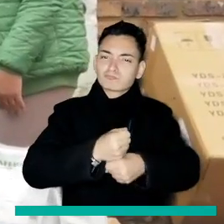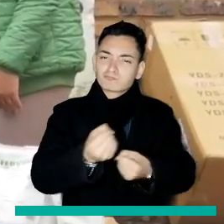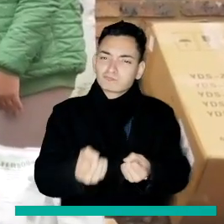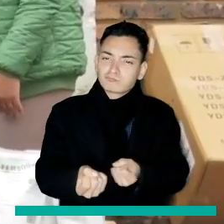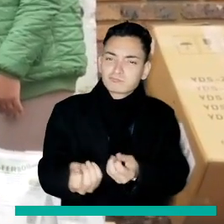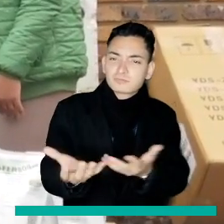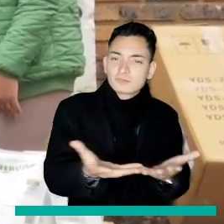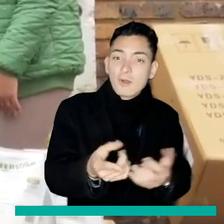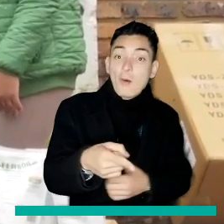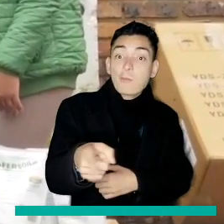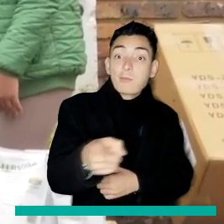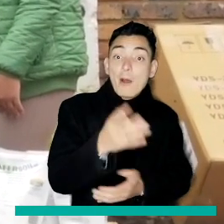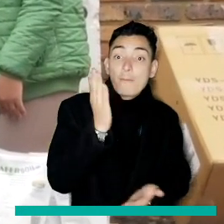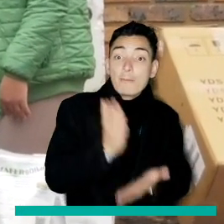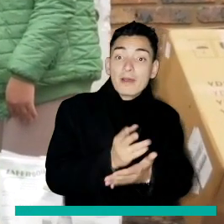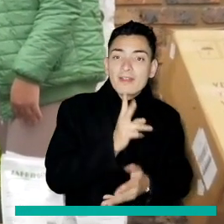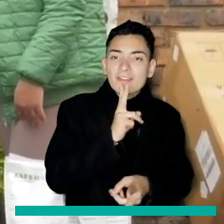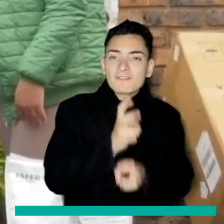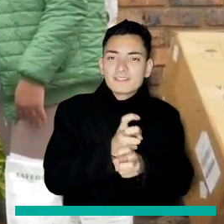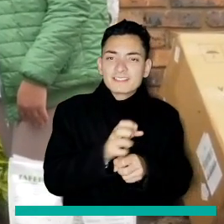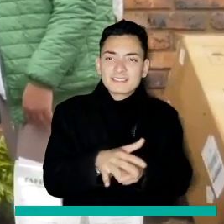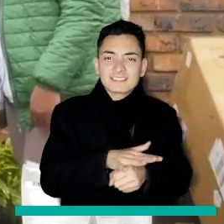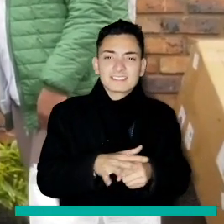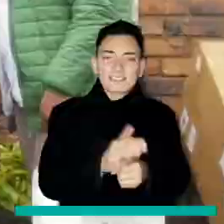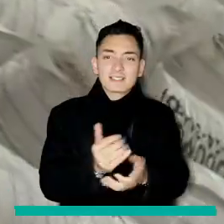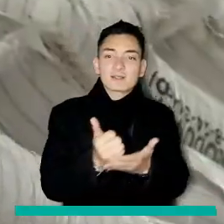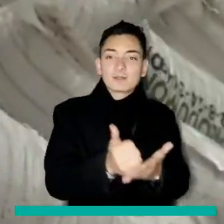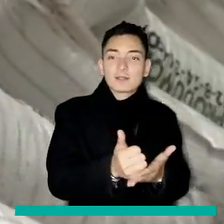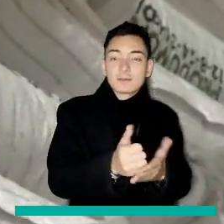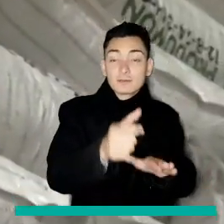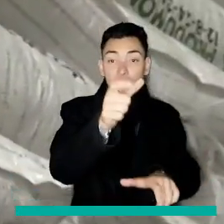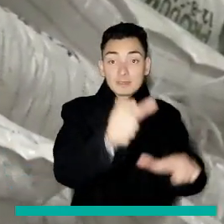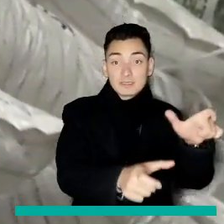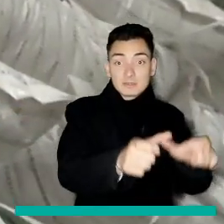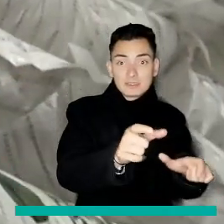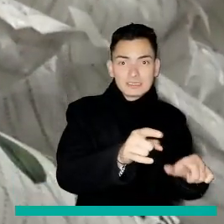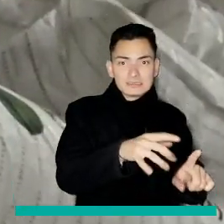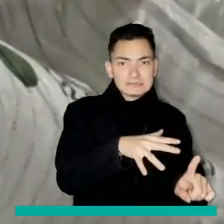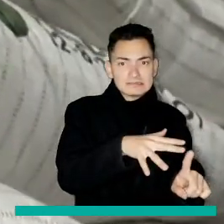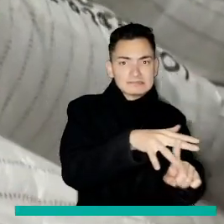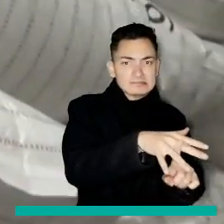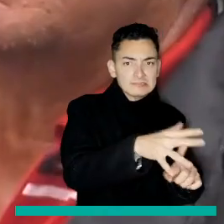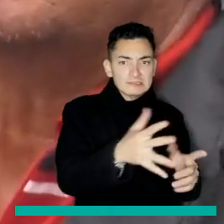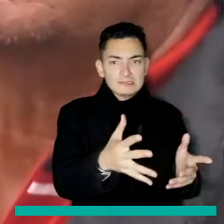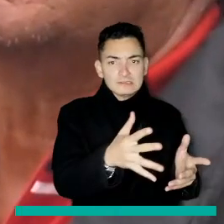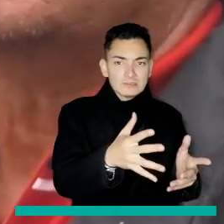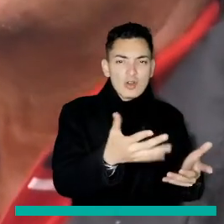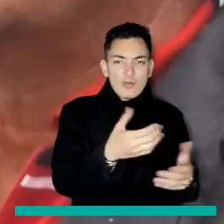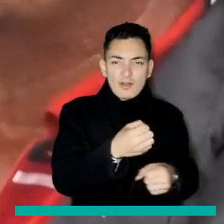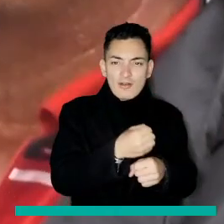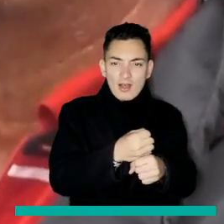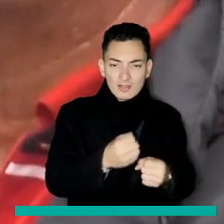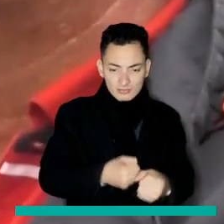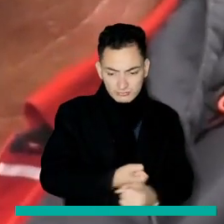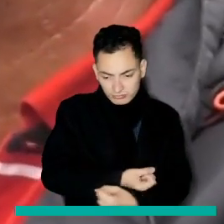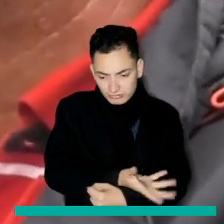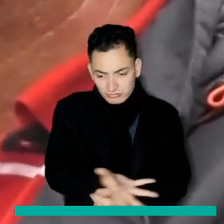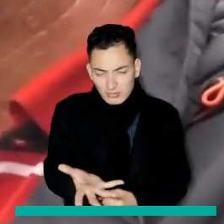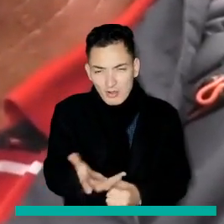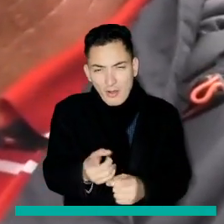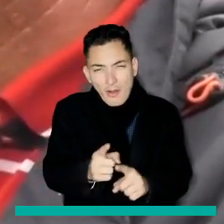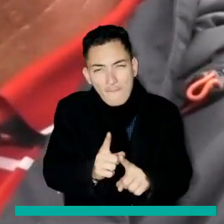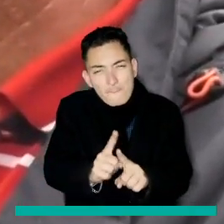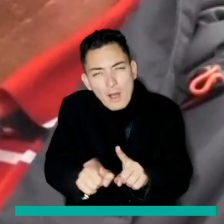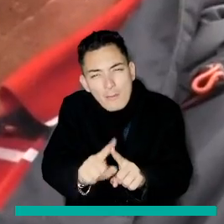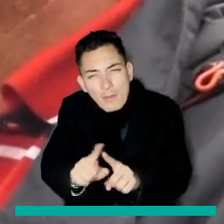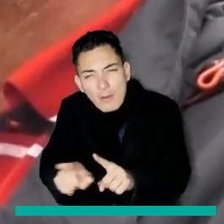insumos para ayudarles a resolver sus dificultades. Unos kits para las familias damnificadas en donde van abonos, en donde